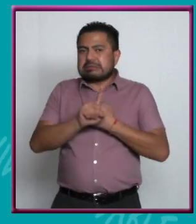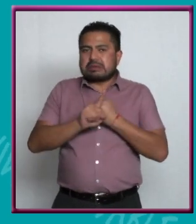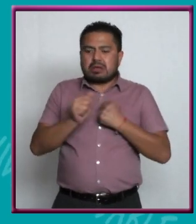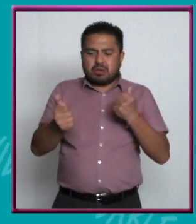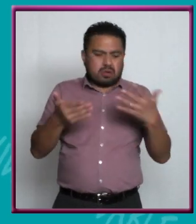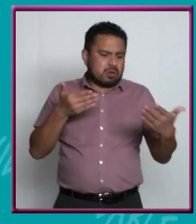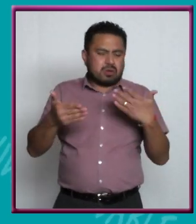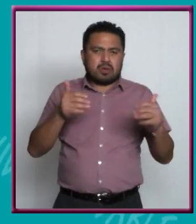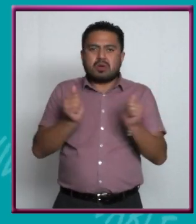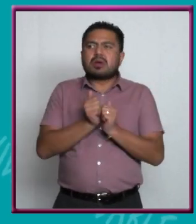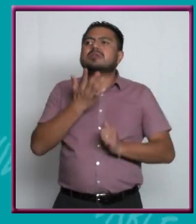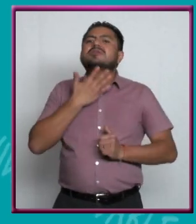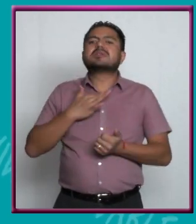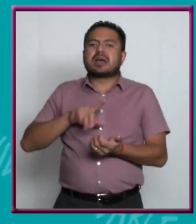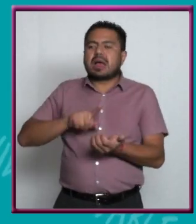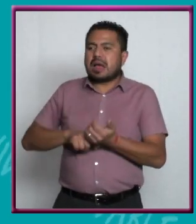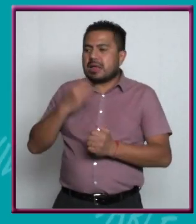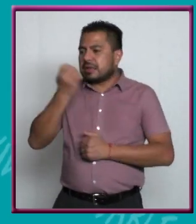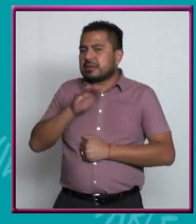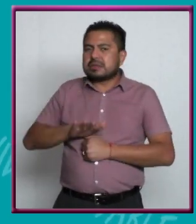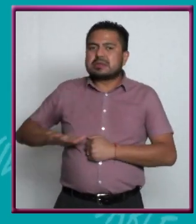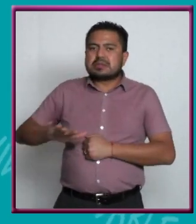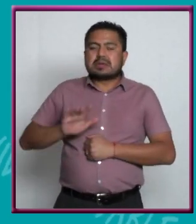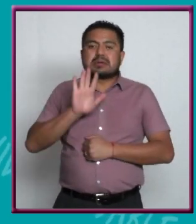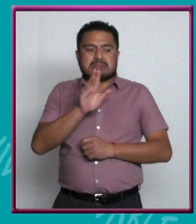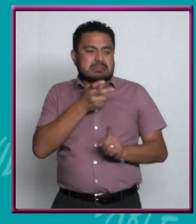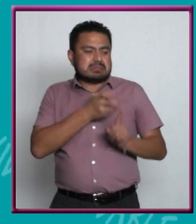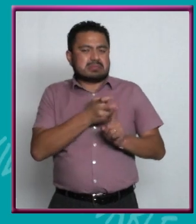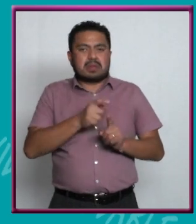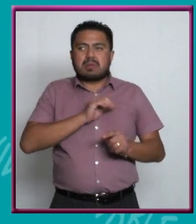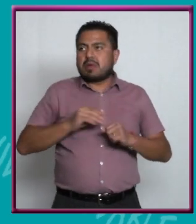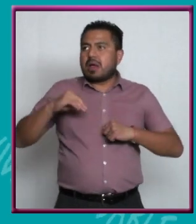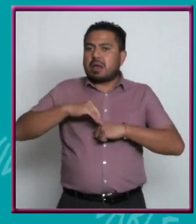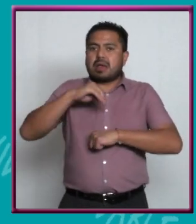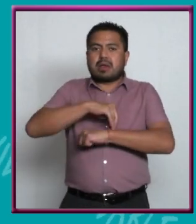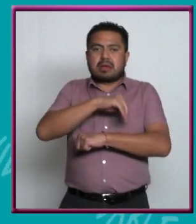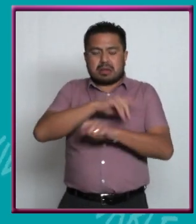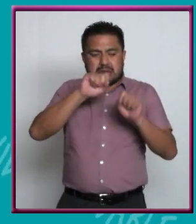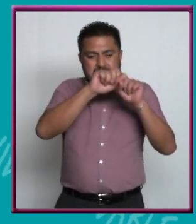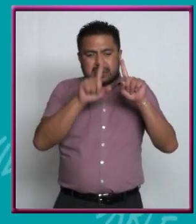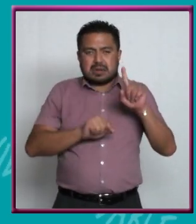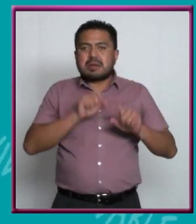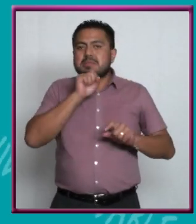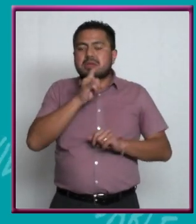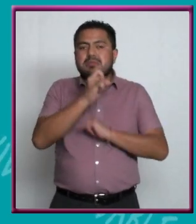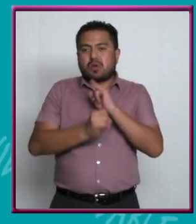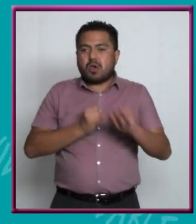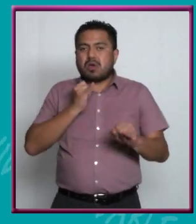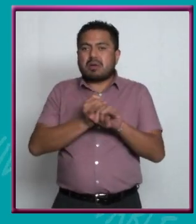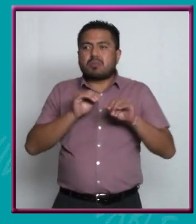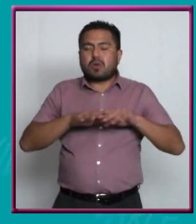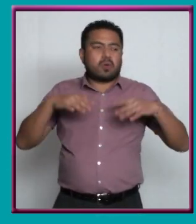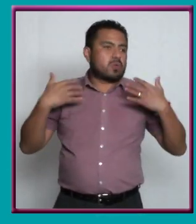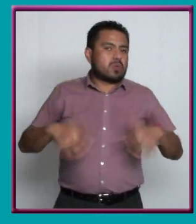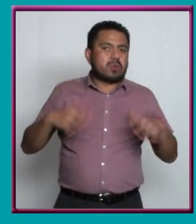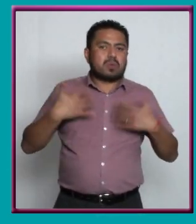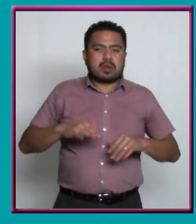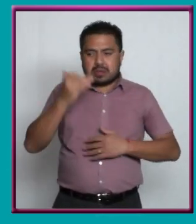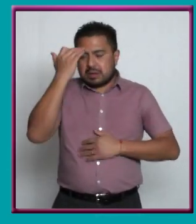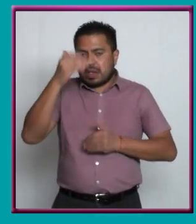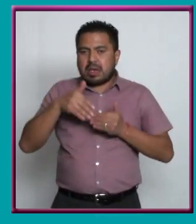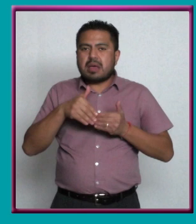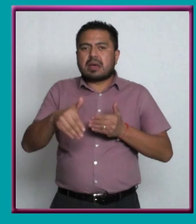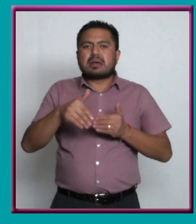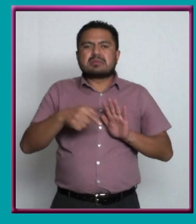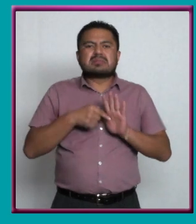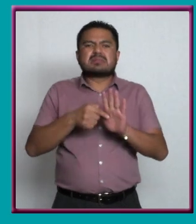mayor riesgo, comparado con el acoso escolar, es que la audiencia del acoso puede crecer a niveles nacionales e incluso internacionales,